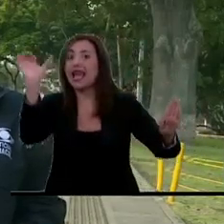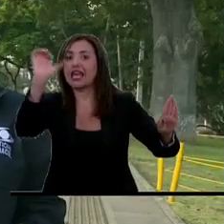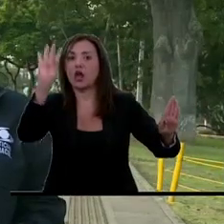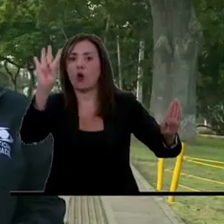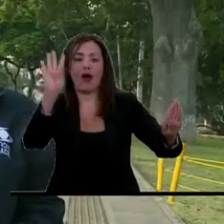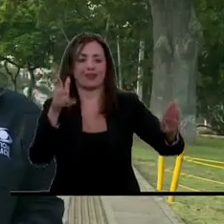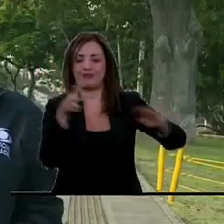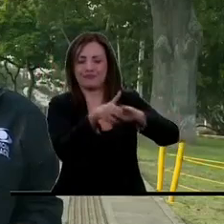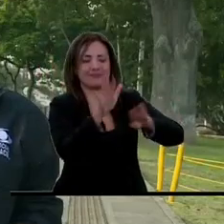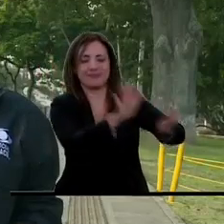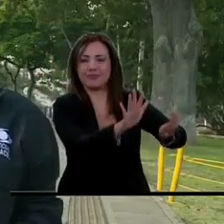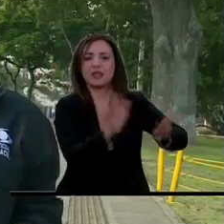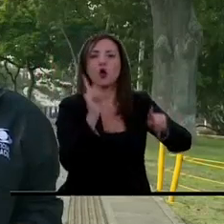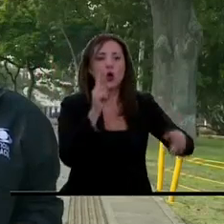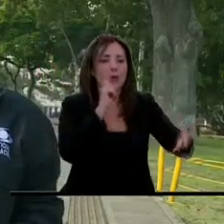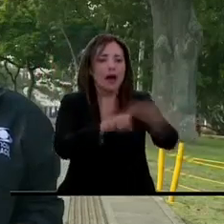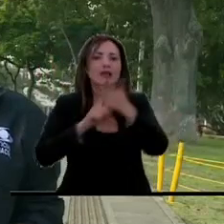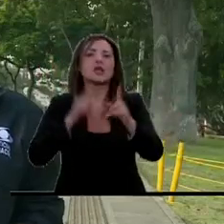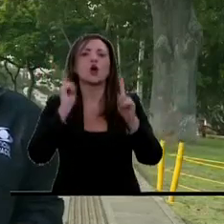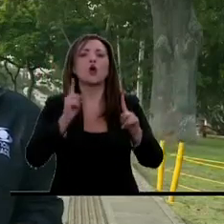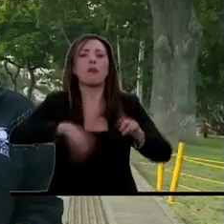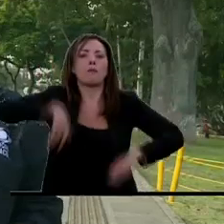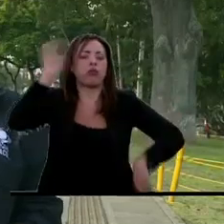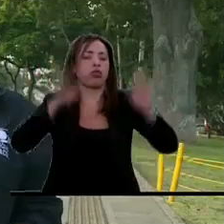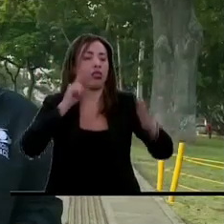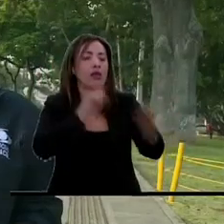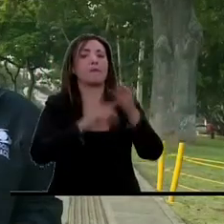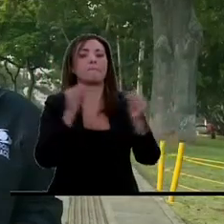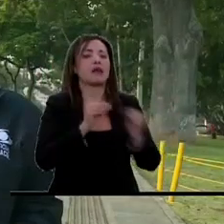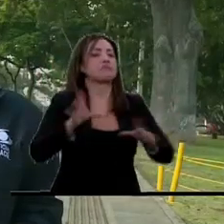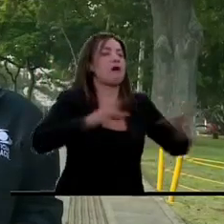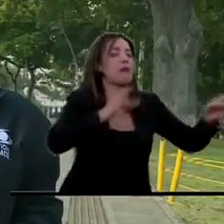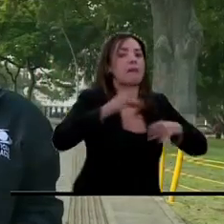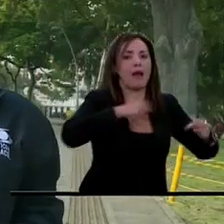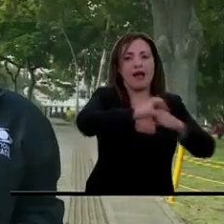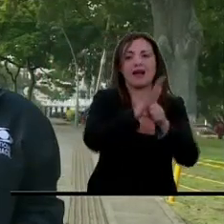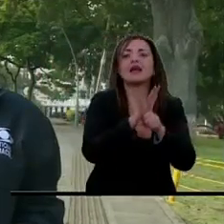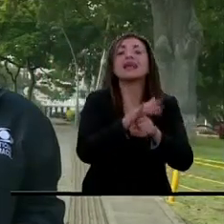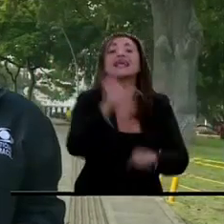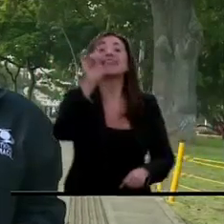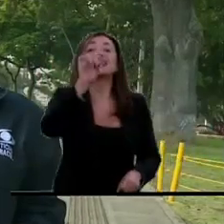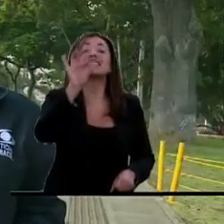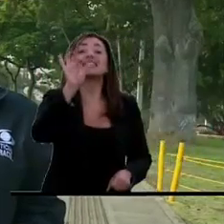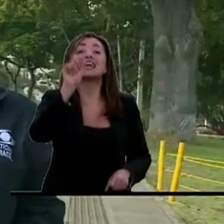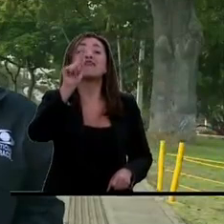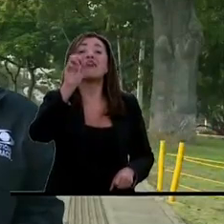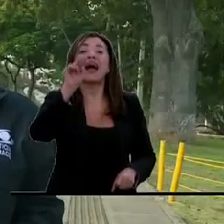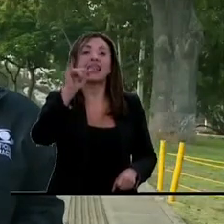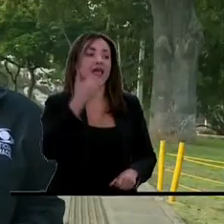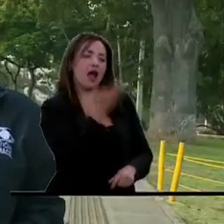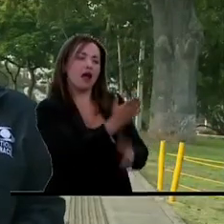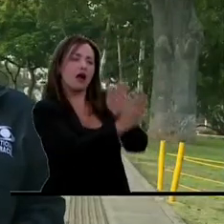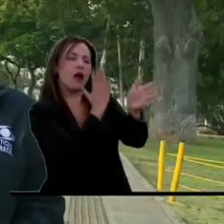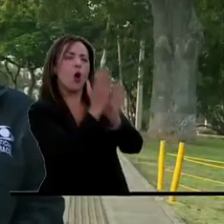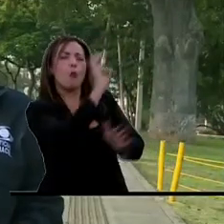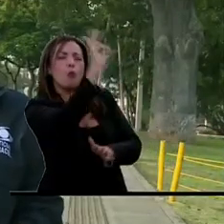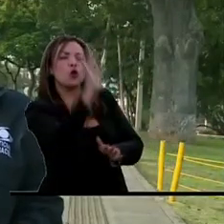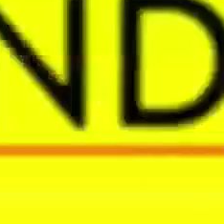el reflejo de la indisciplina y el aumento de contagios. Estefanía Hoyos, ¿cuál es el porcentaje de ocupación hoy en su